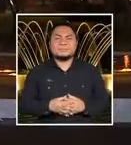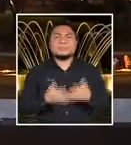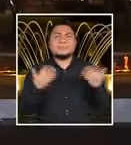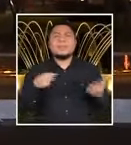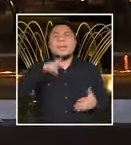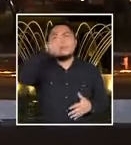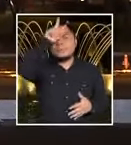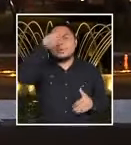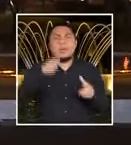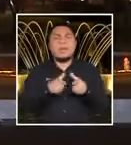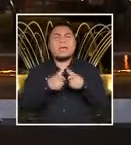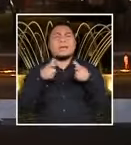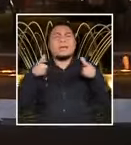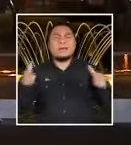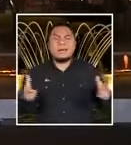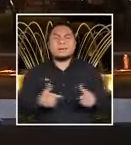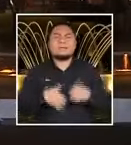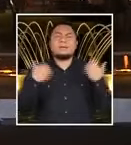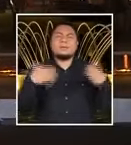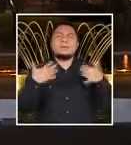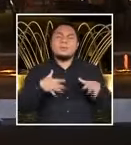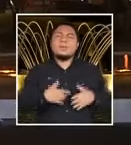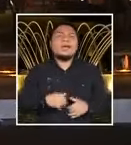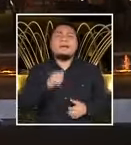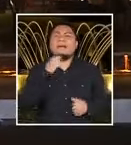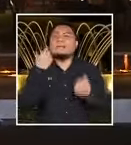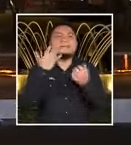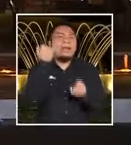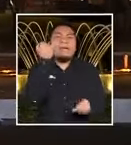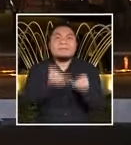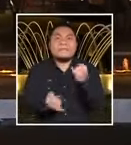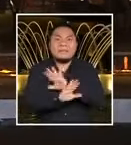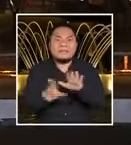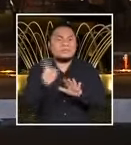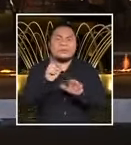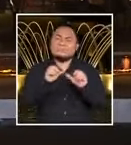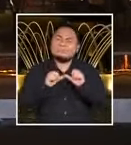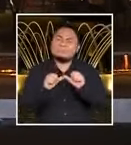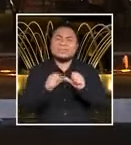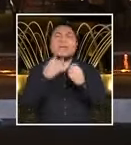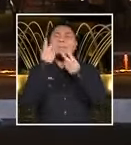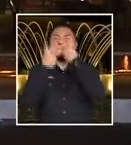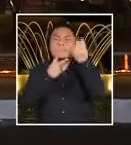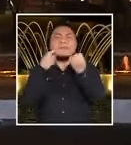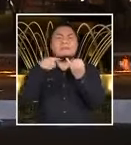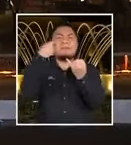El Perú es inmenso e inacabable para conocerlo.